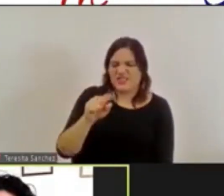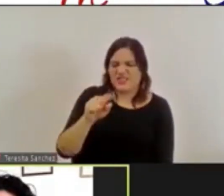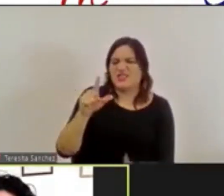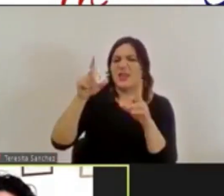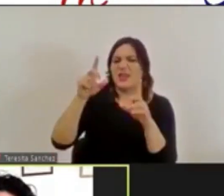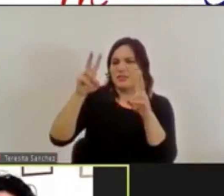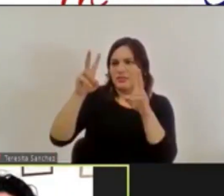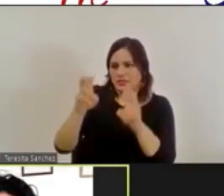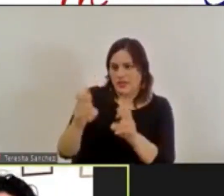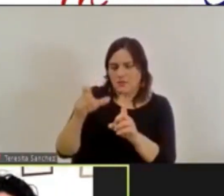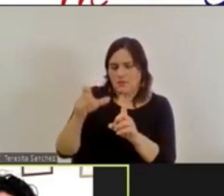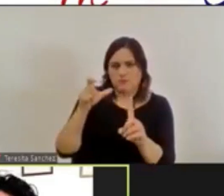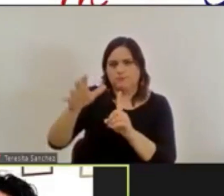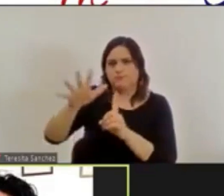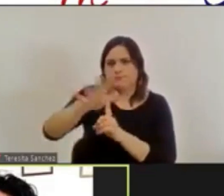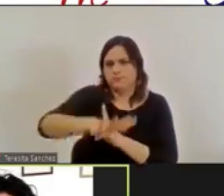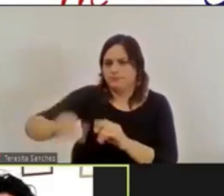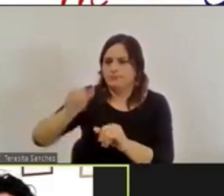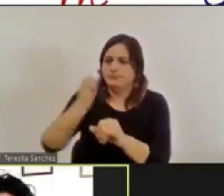en el sector público.